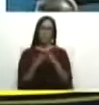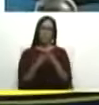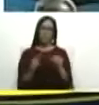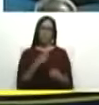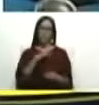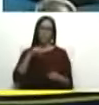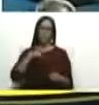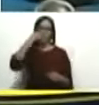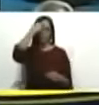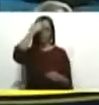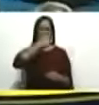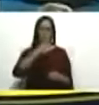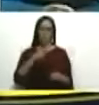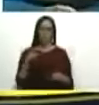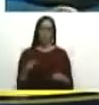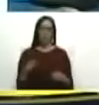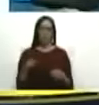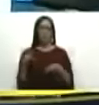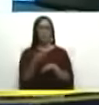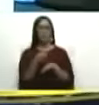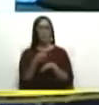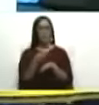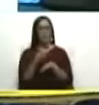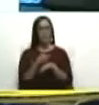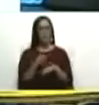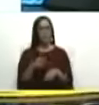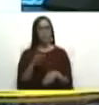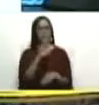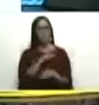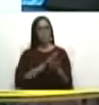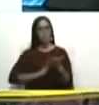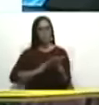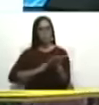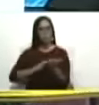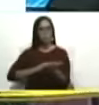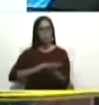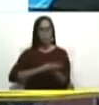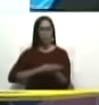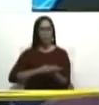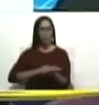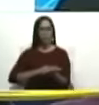pueblo y de buscarle soluciones innovadoras,